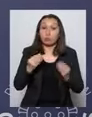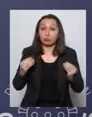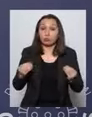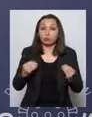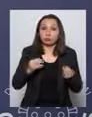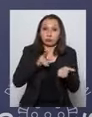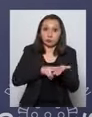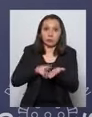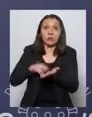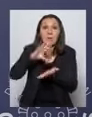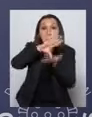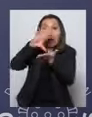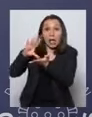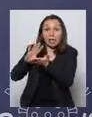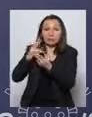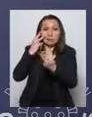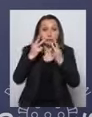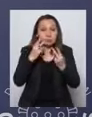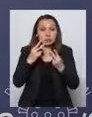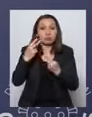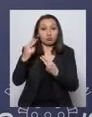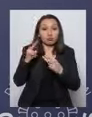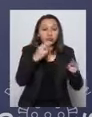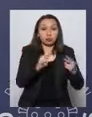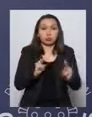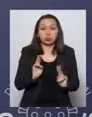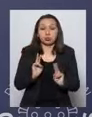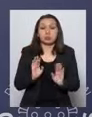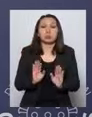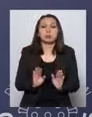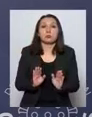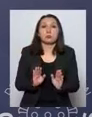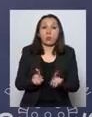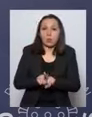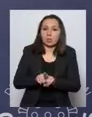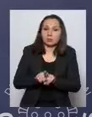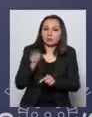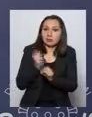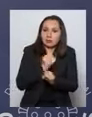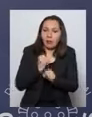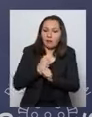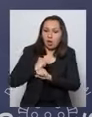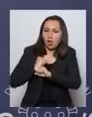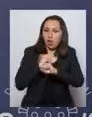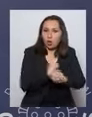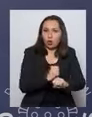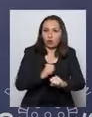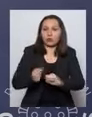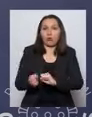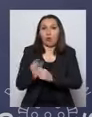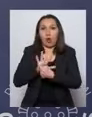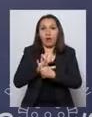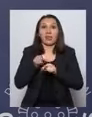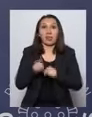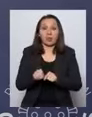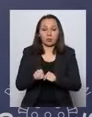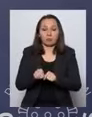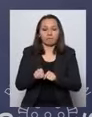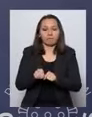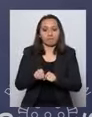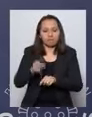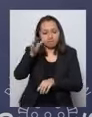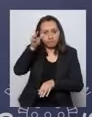más países en el mundo para su propia trabajo contra el coronavirus hay